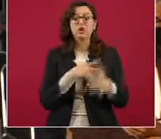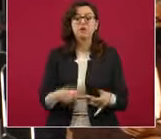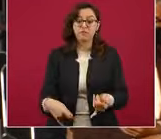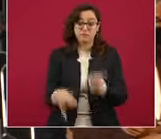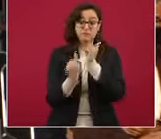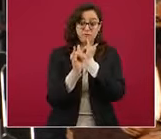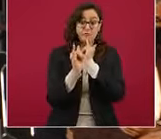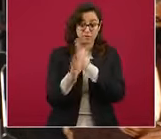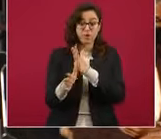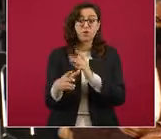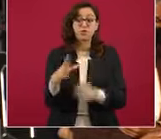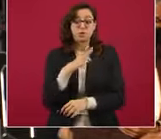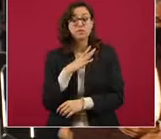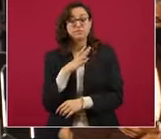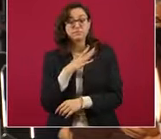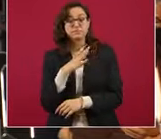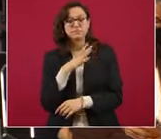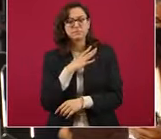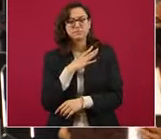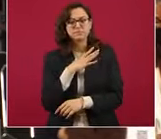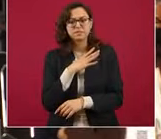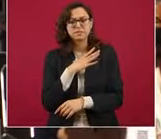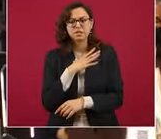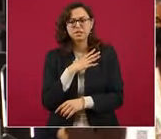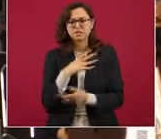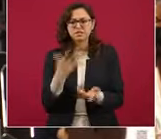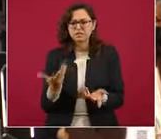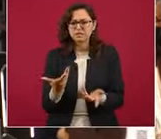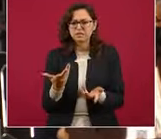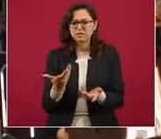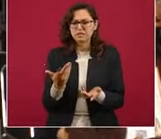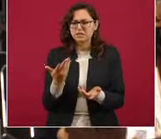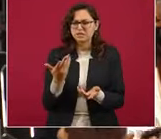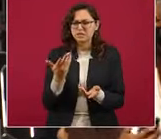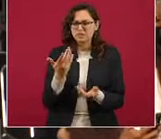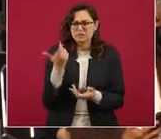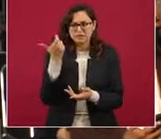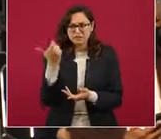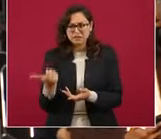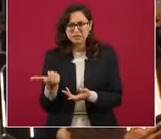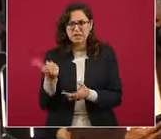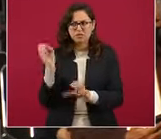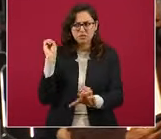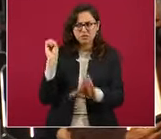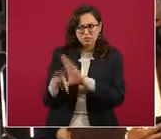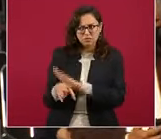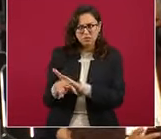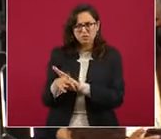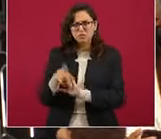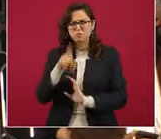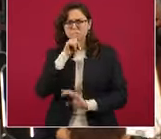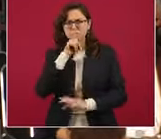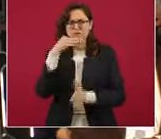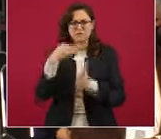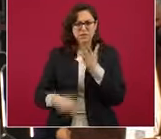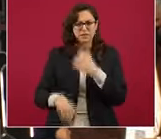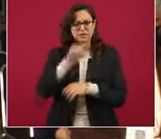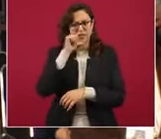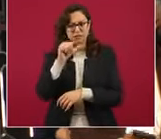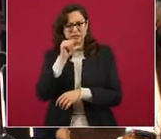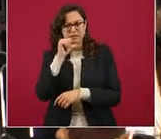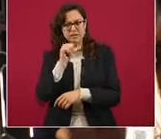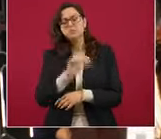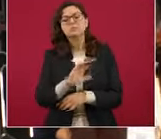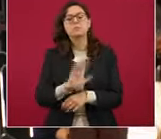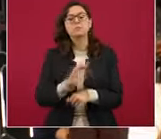No es la falta de dinero o la falta de depósitos a estos beneficiarios, es que la Secretaría de Economía